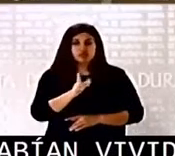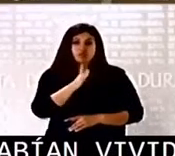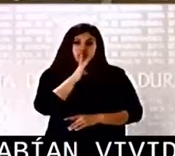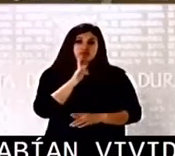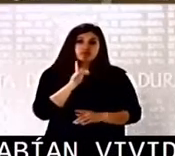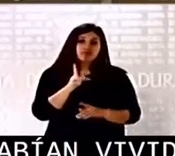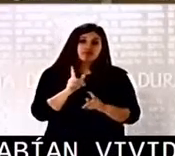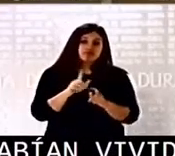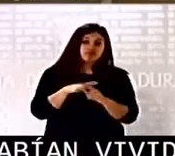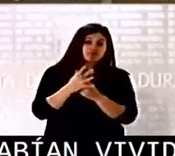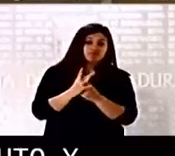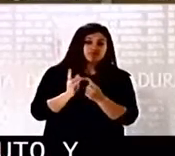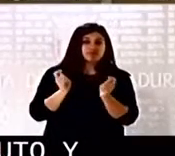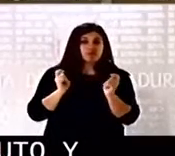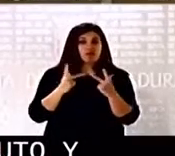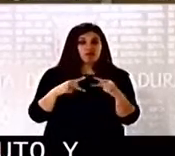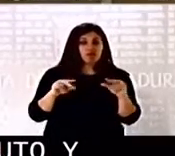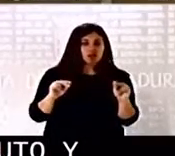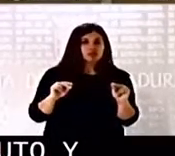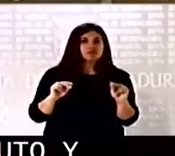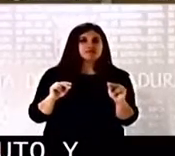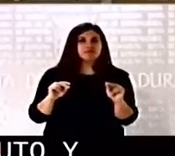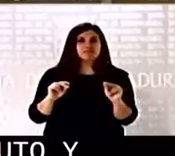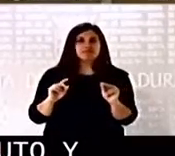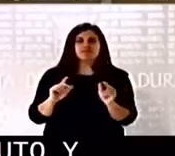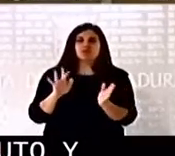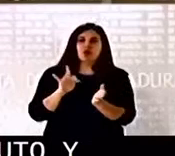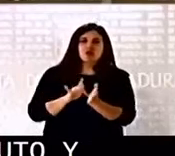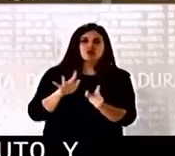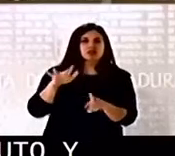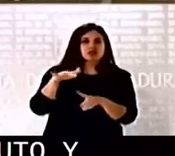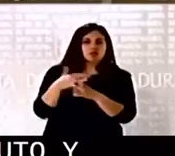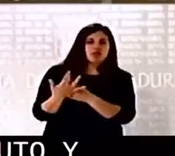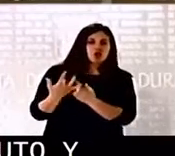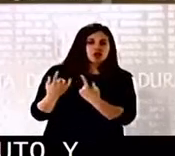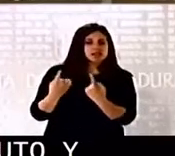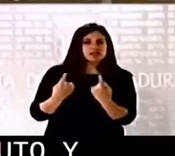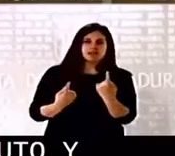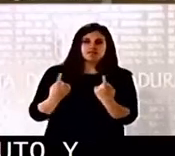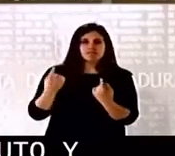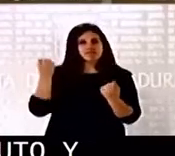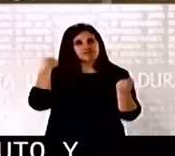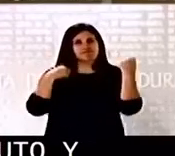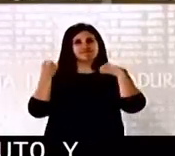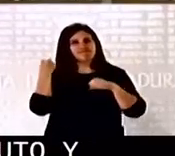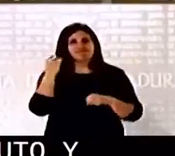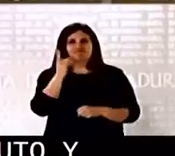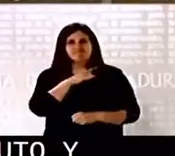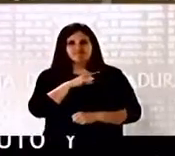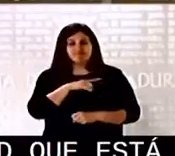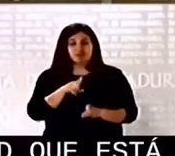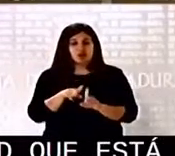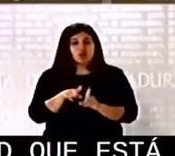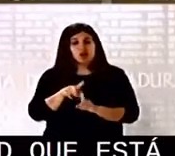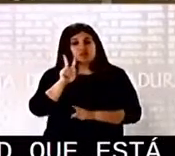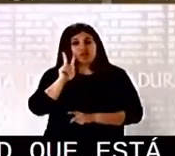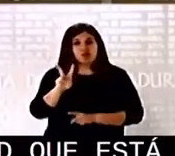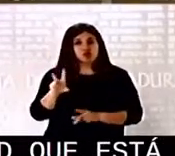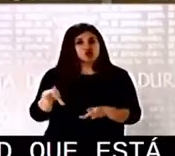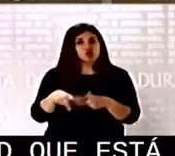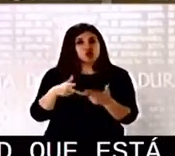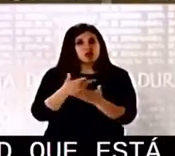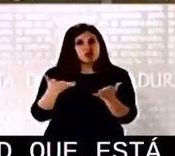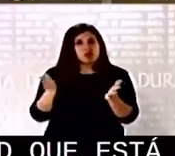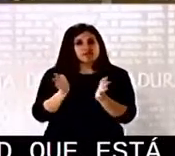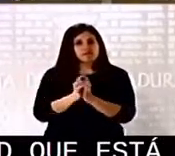fruto y entendido y empatizado como una sociedad que está deseosa de salir